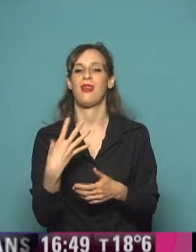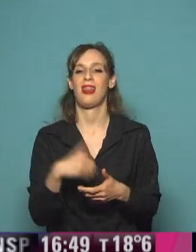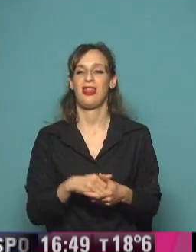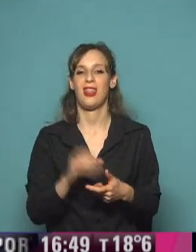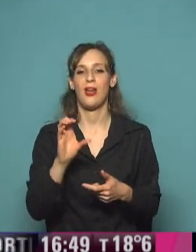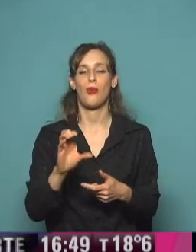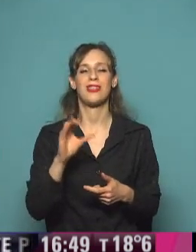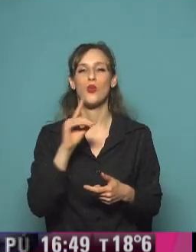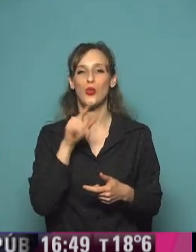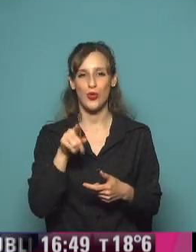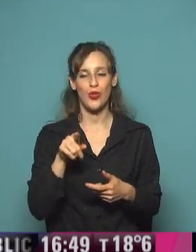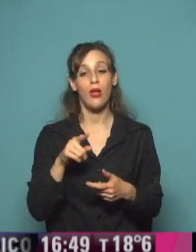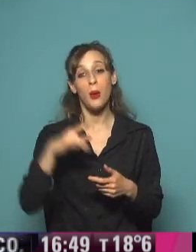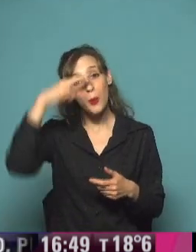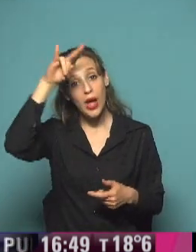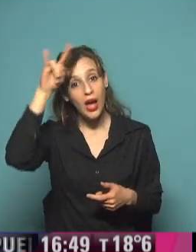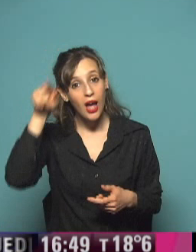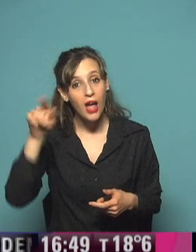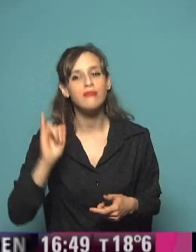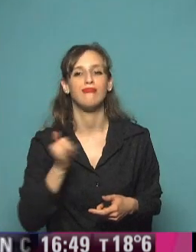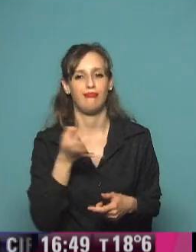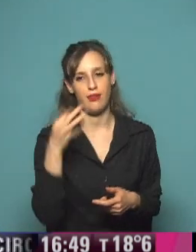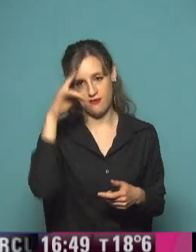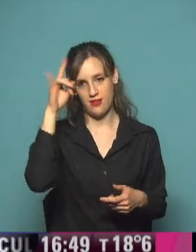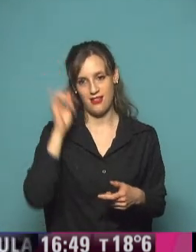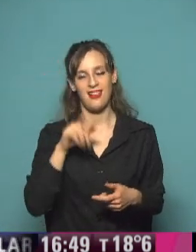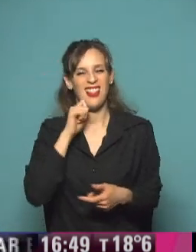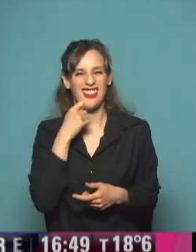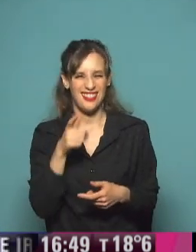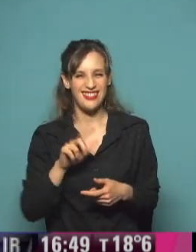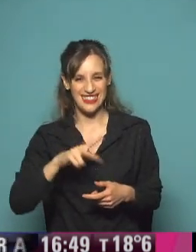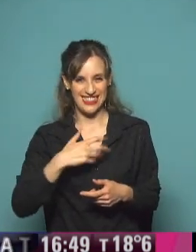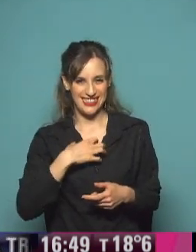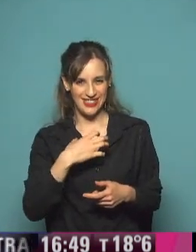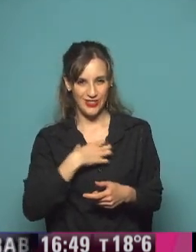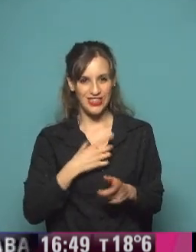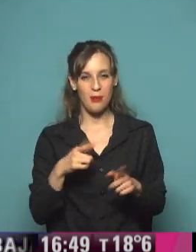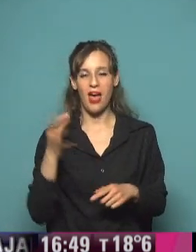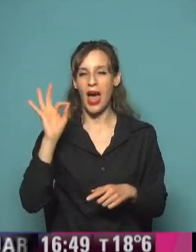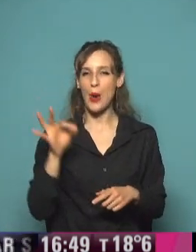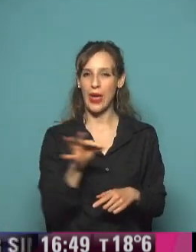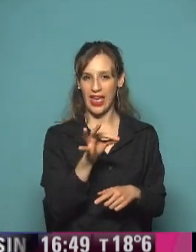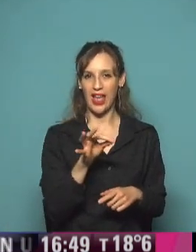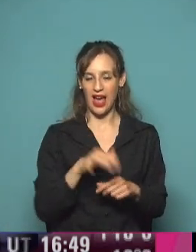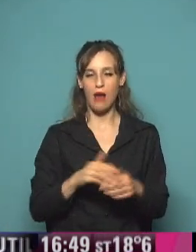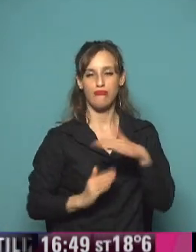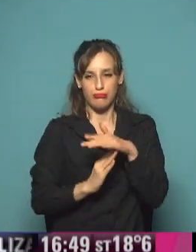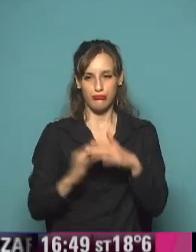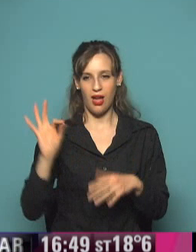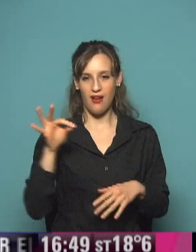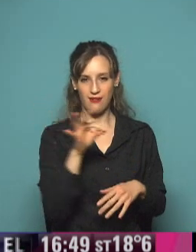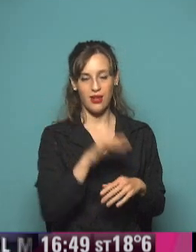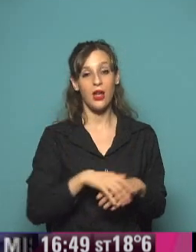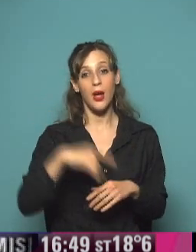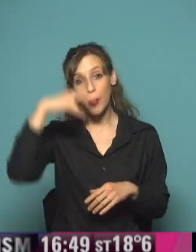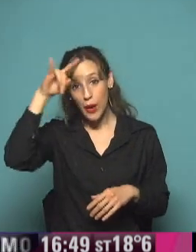su animal. Es una vaquita, ¿no? ¡Qué genia! De tercero. Y una abeja reina. También, si pues una vaquita, pues. No, es una